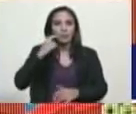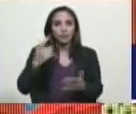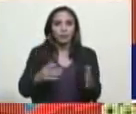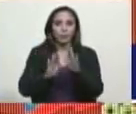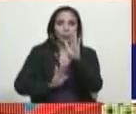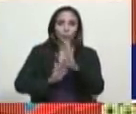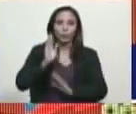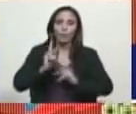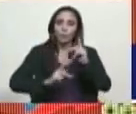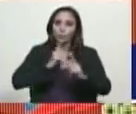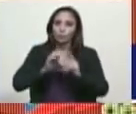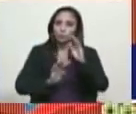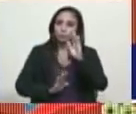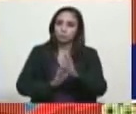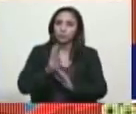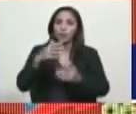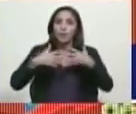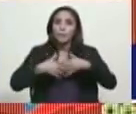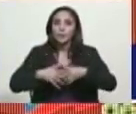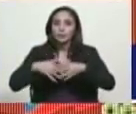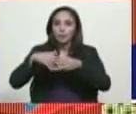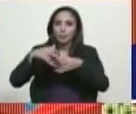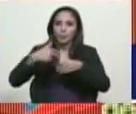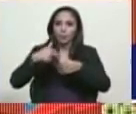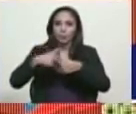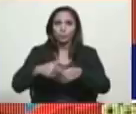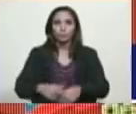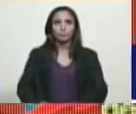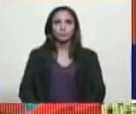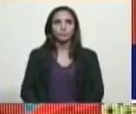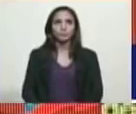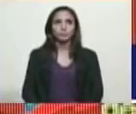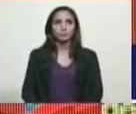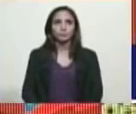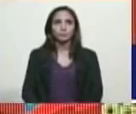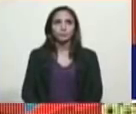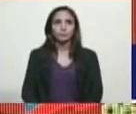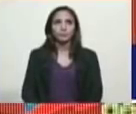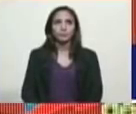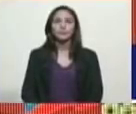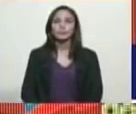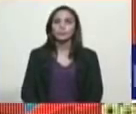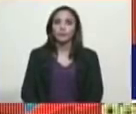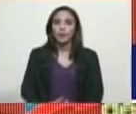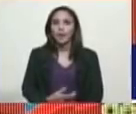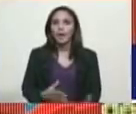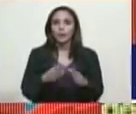la producción petrolera de PDVSA? En el motor minería,